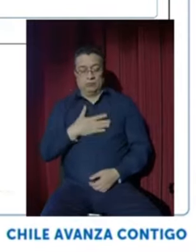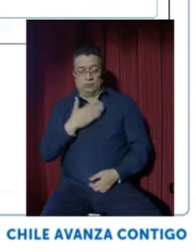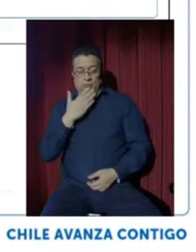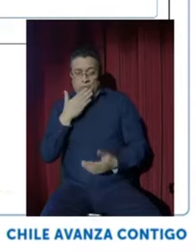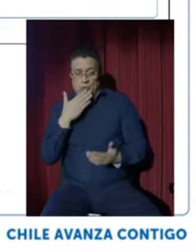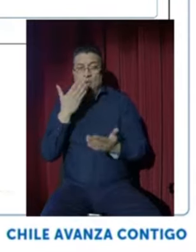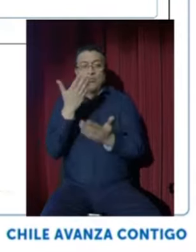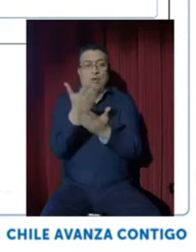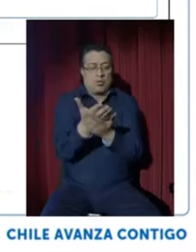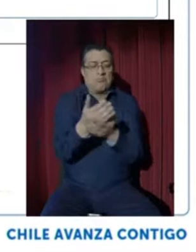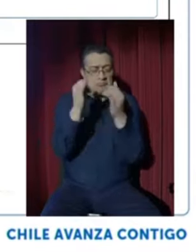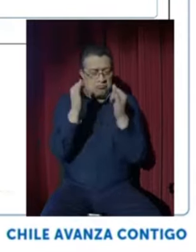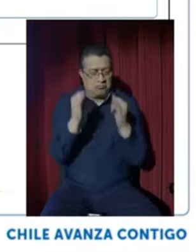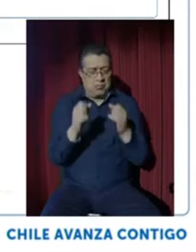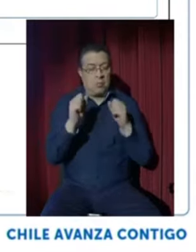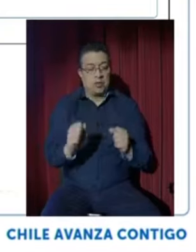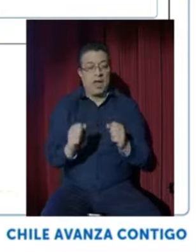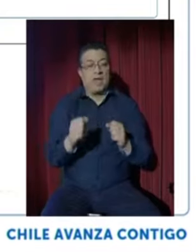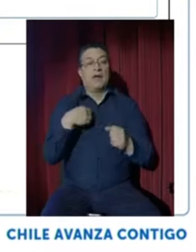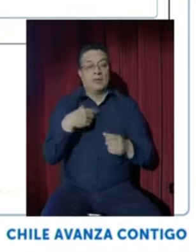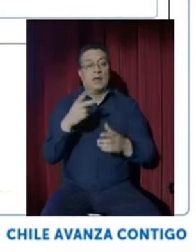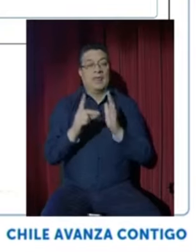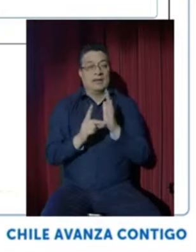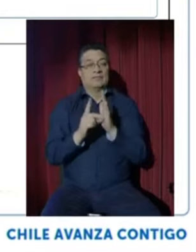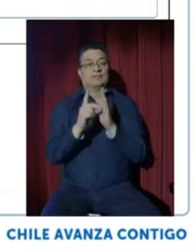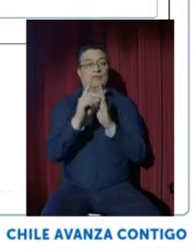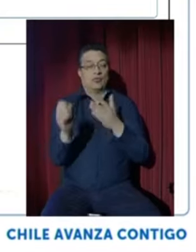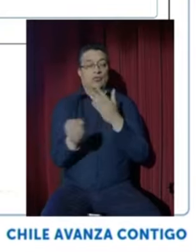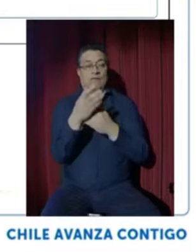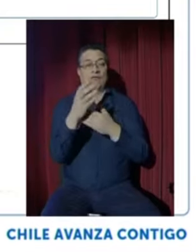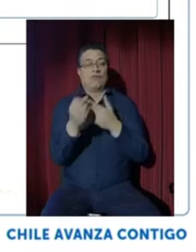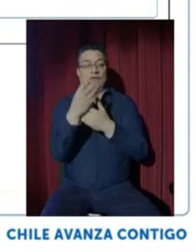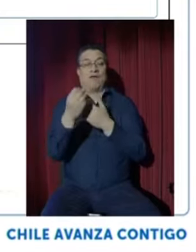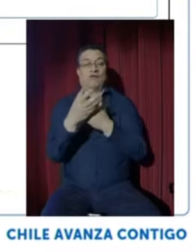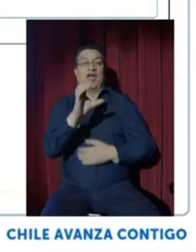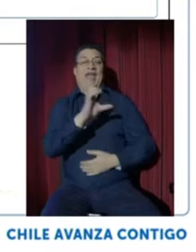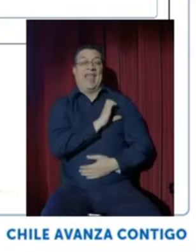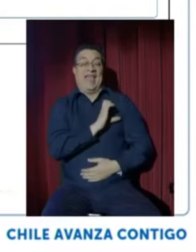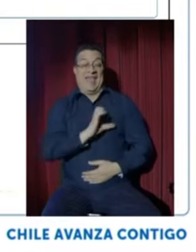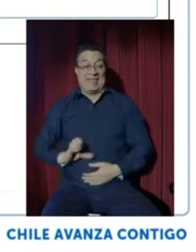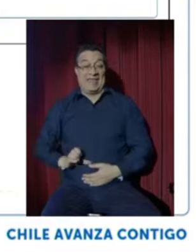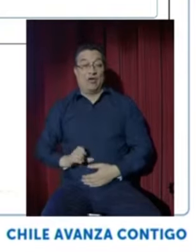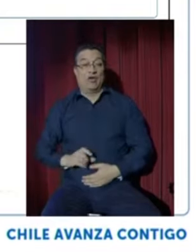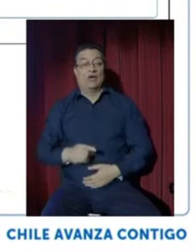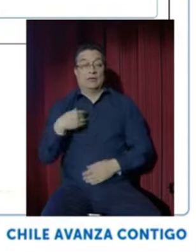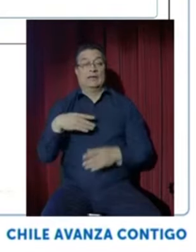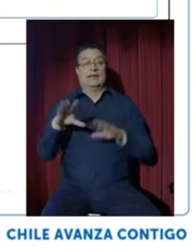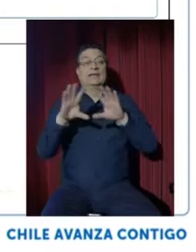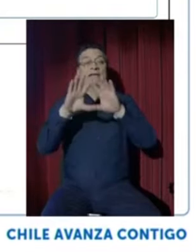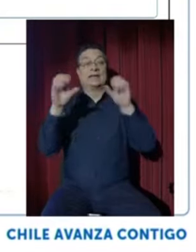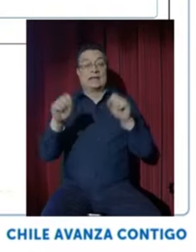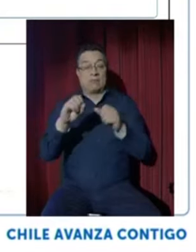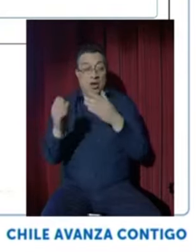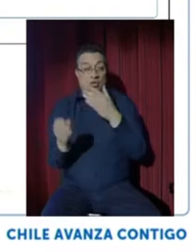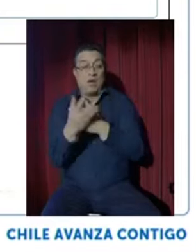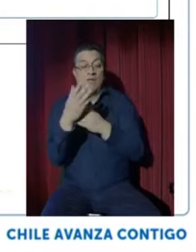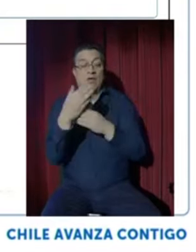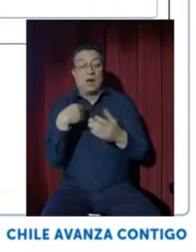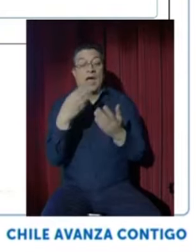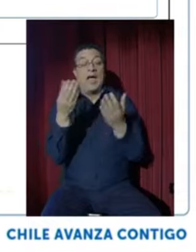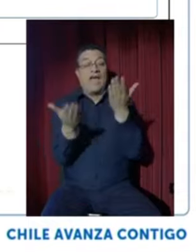estamos desarrollando nuevos modernización del estado que tiene que ver con la modernización de los sistemas para la evaluación de las